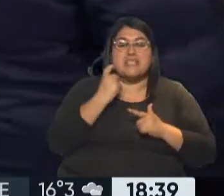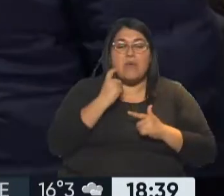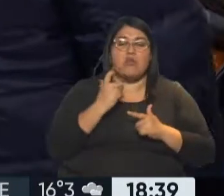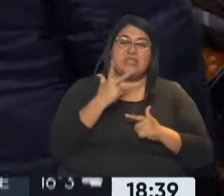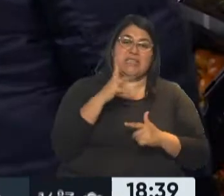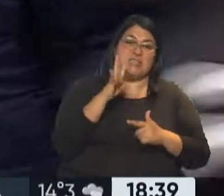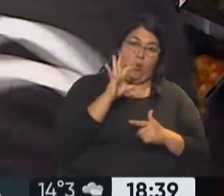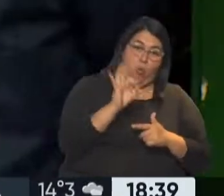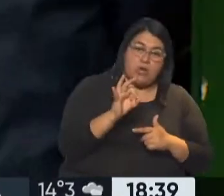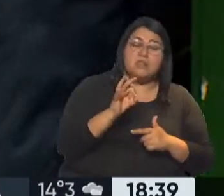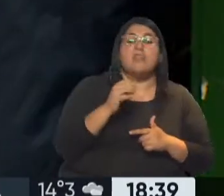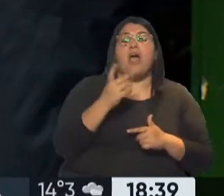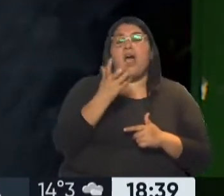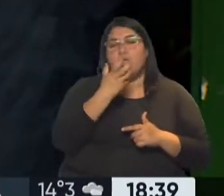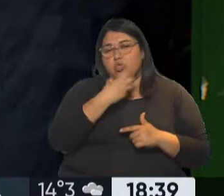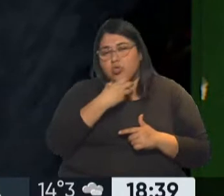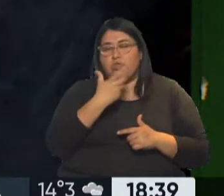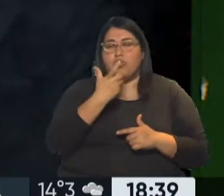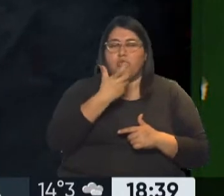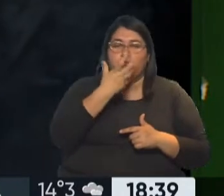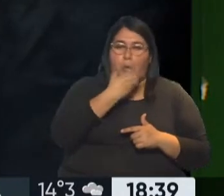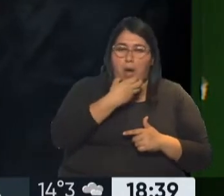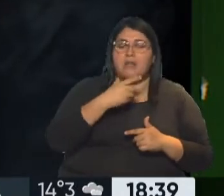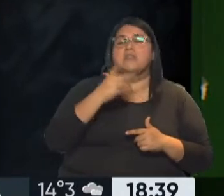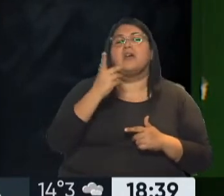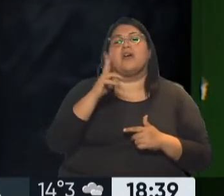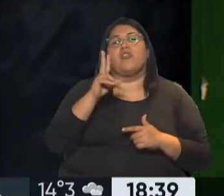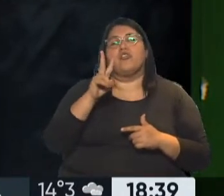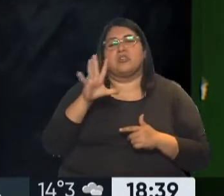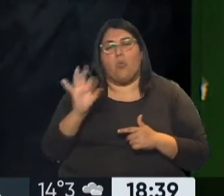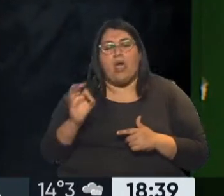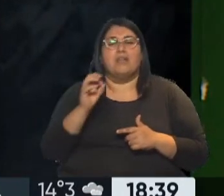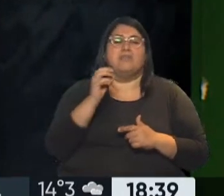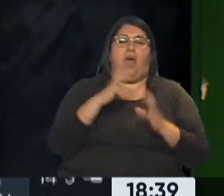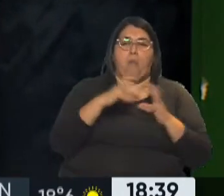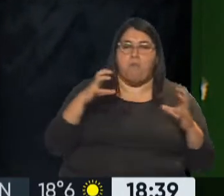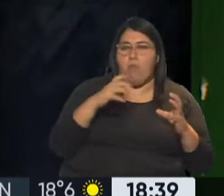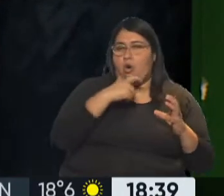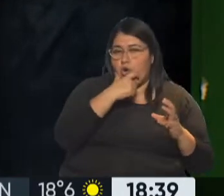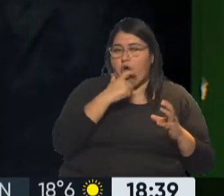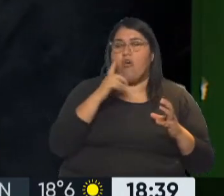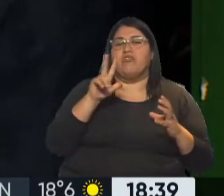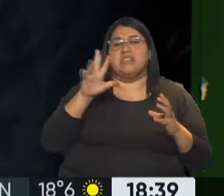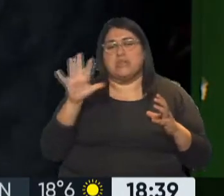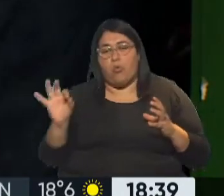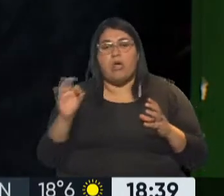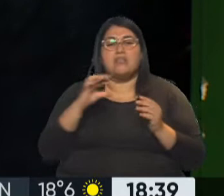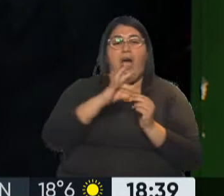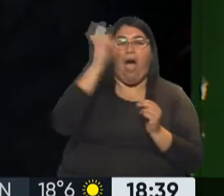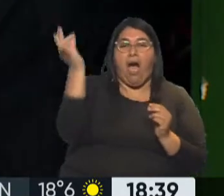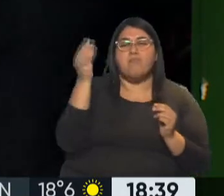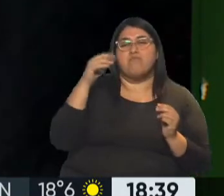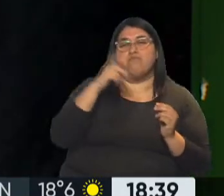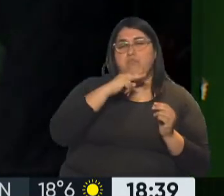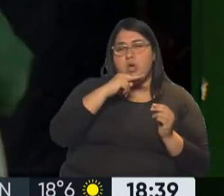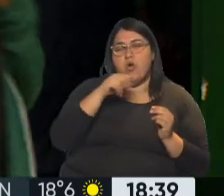350, tenemos tomate a 250, morrón 350, el apio tenemos a 90 pesos el